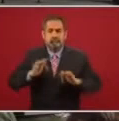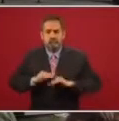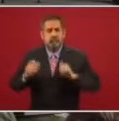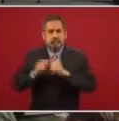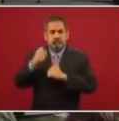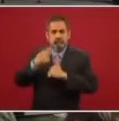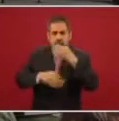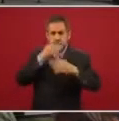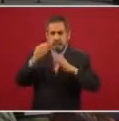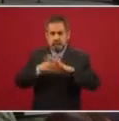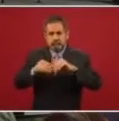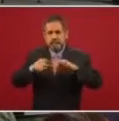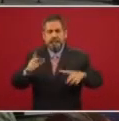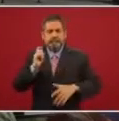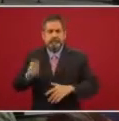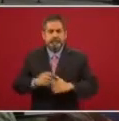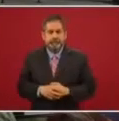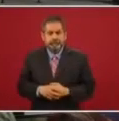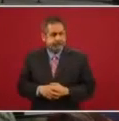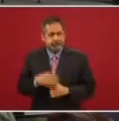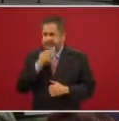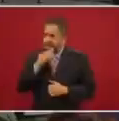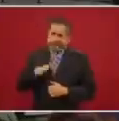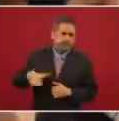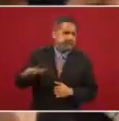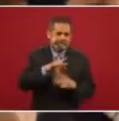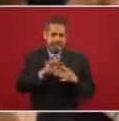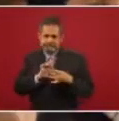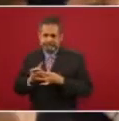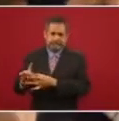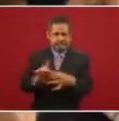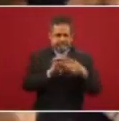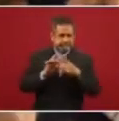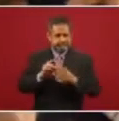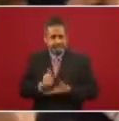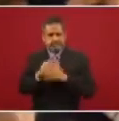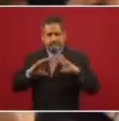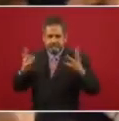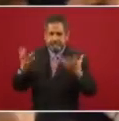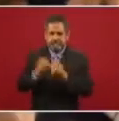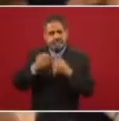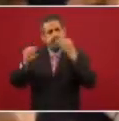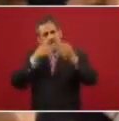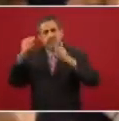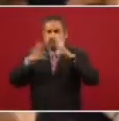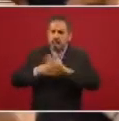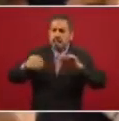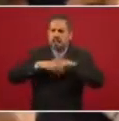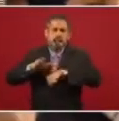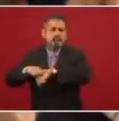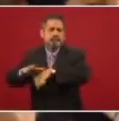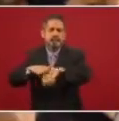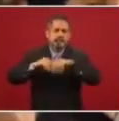medios y bueno incluso llamar a la solidaridad para que todos se incorporen a una gran campaña ya que es